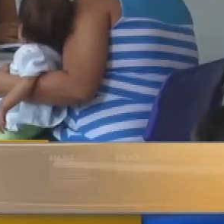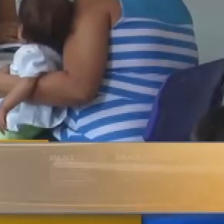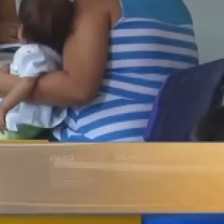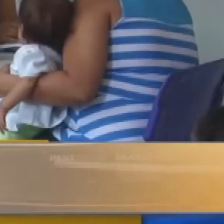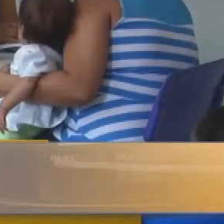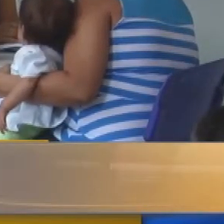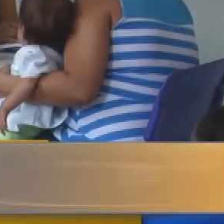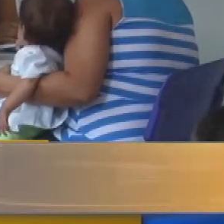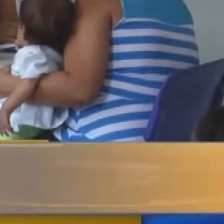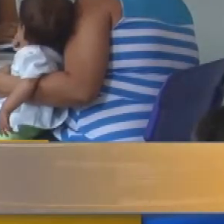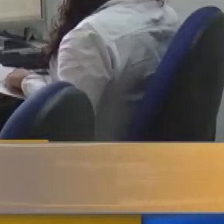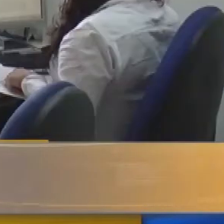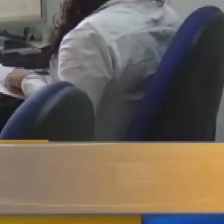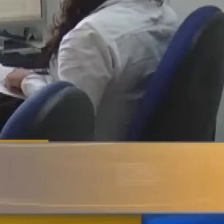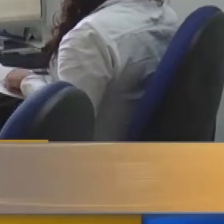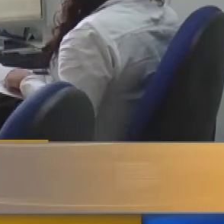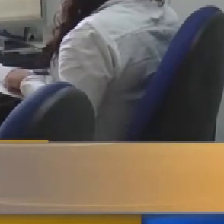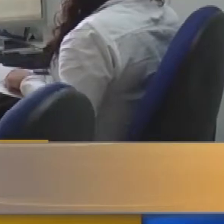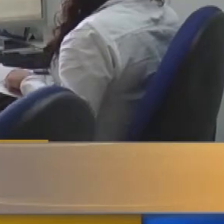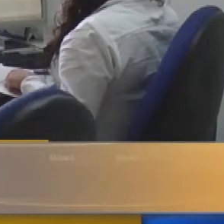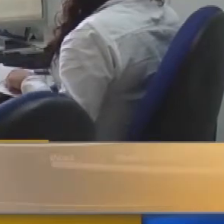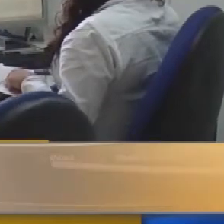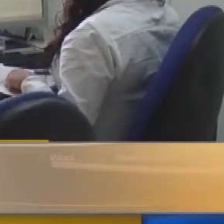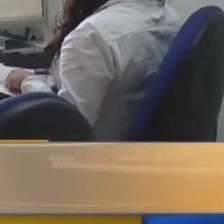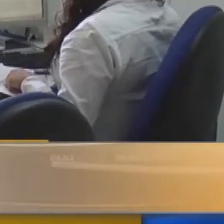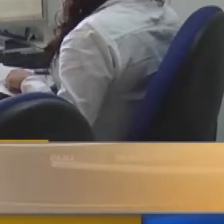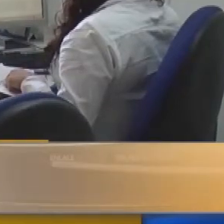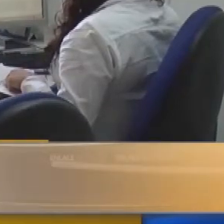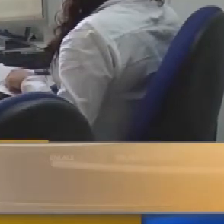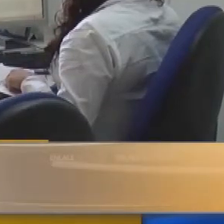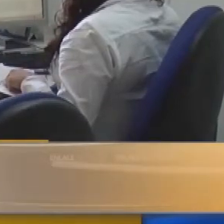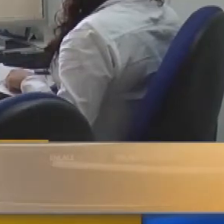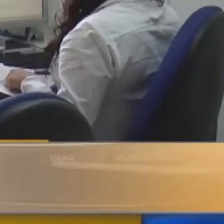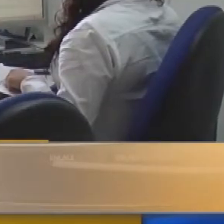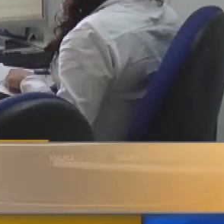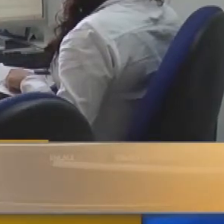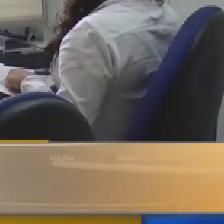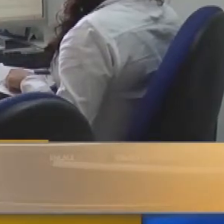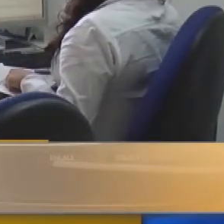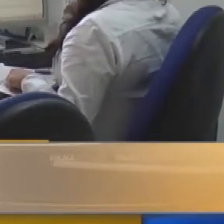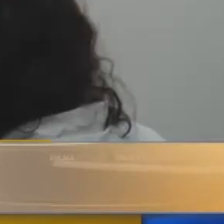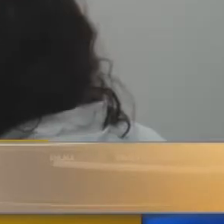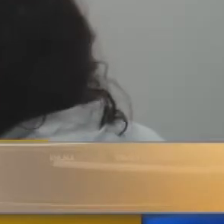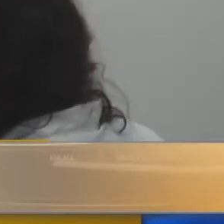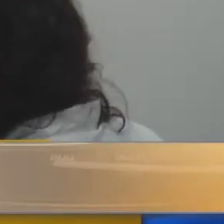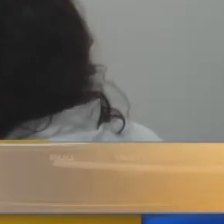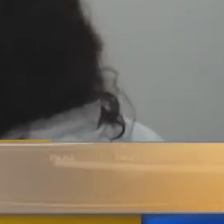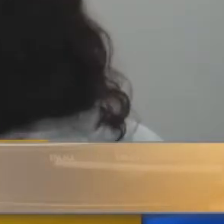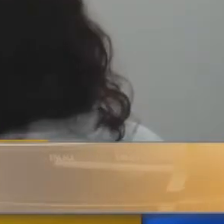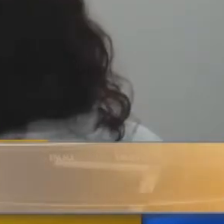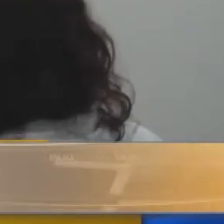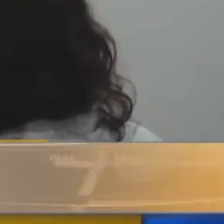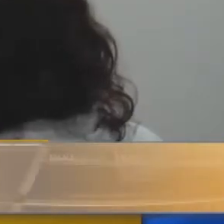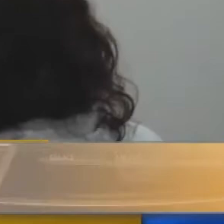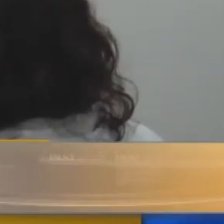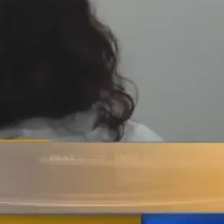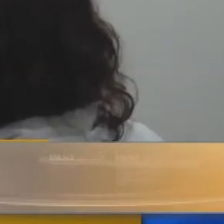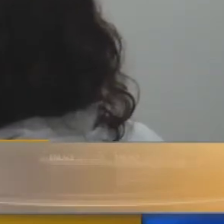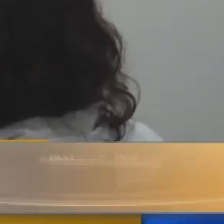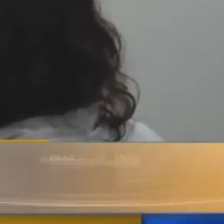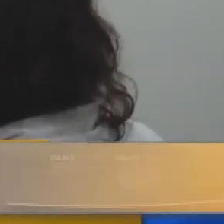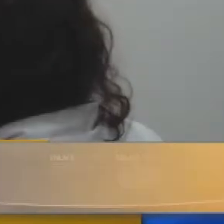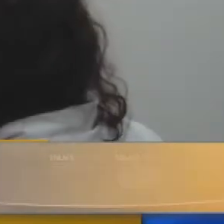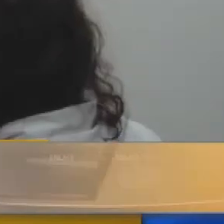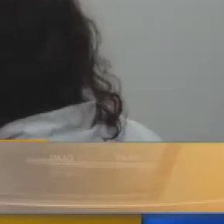que las personas que no estén aseguradas en el sistema de salud lo hagan. ¿Cuándo, dónde y a qué horas está convocado este